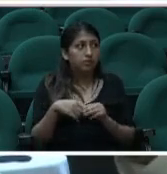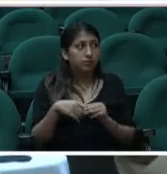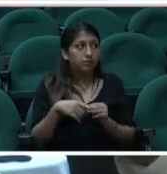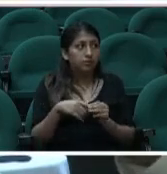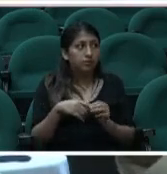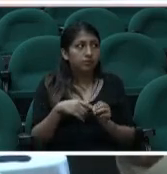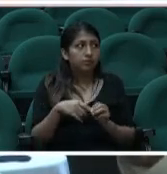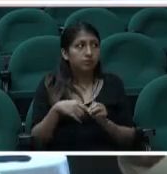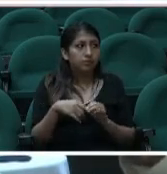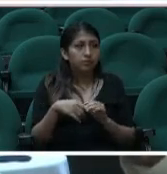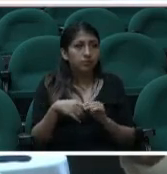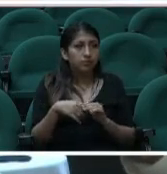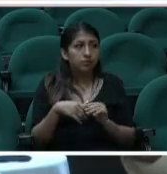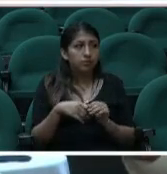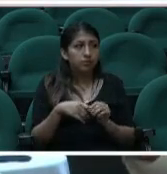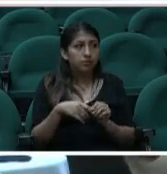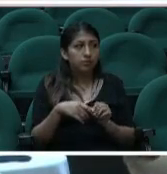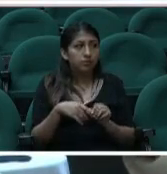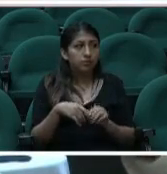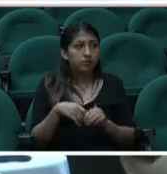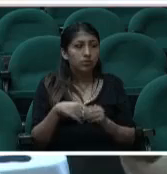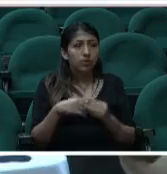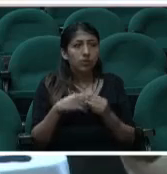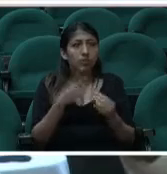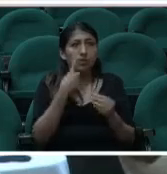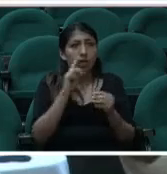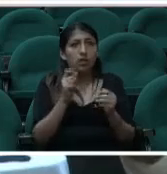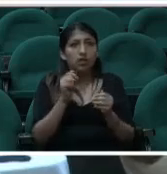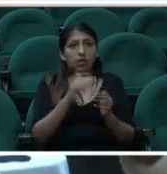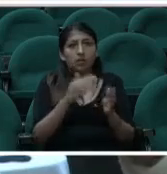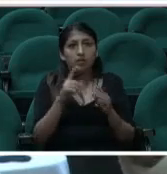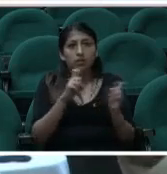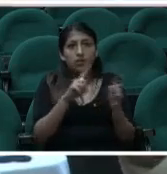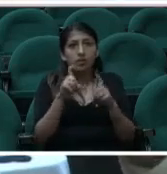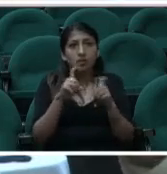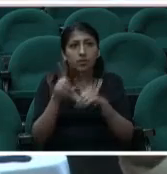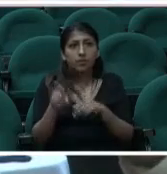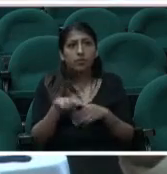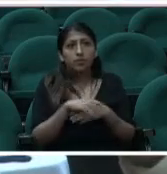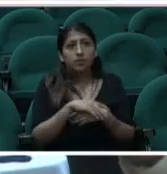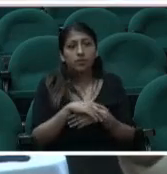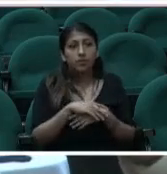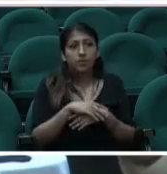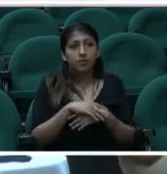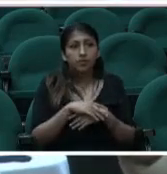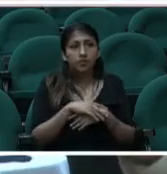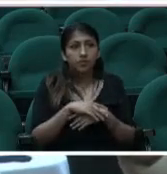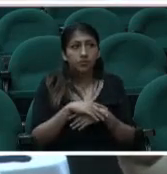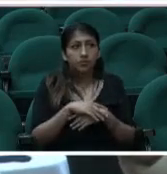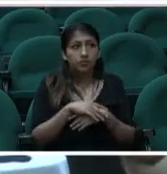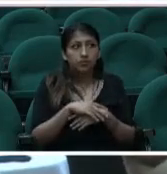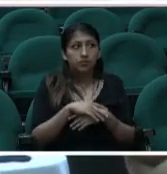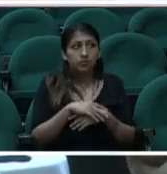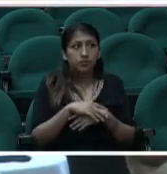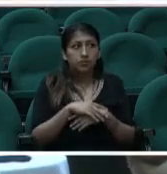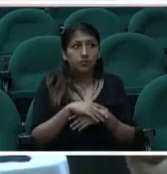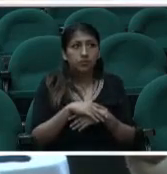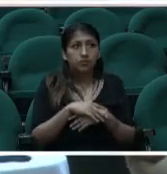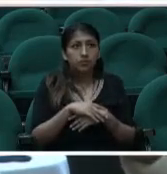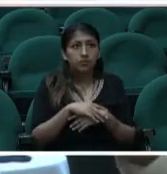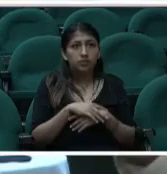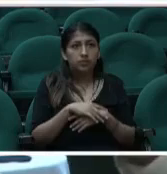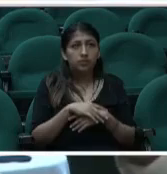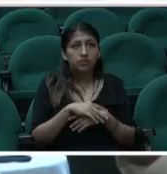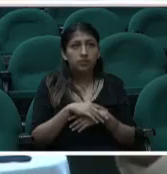entregar para empezar de manera descendente si el primero por el candidato a